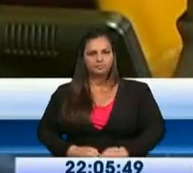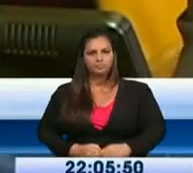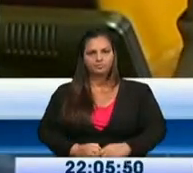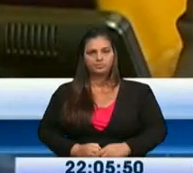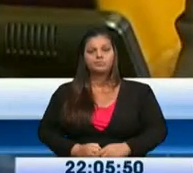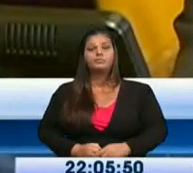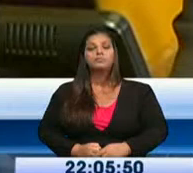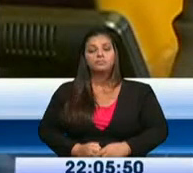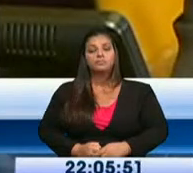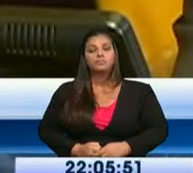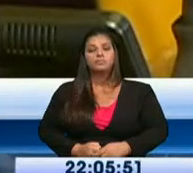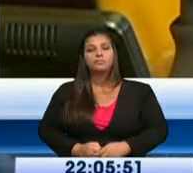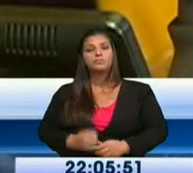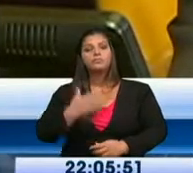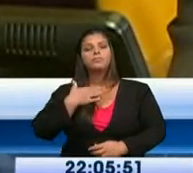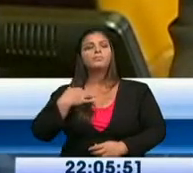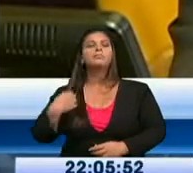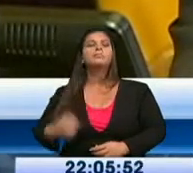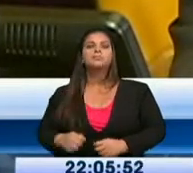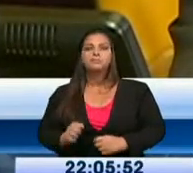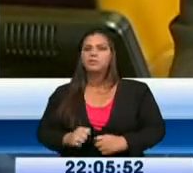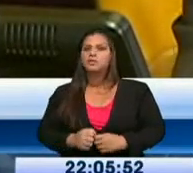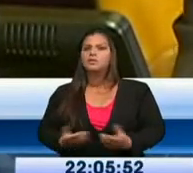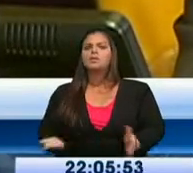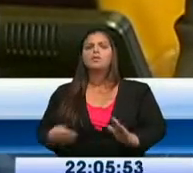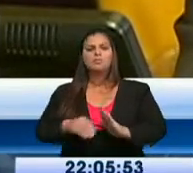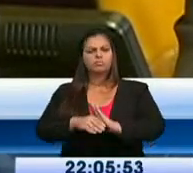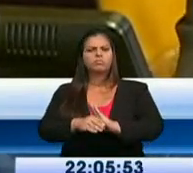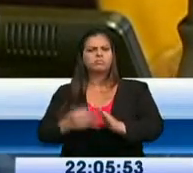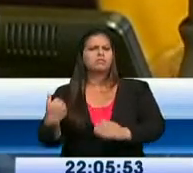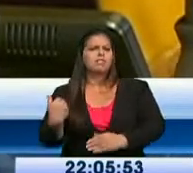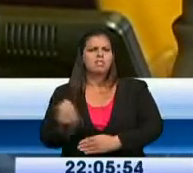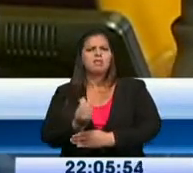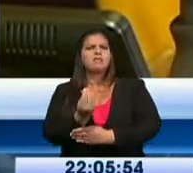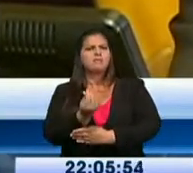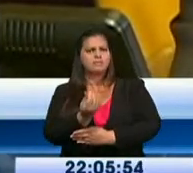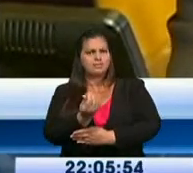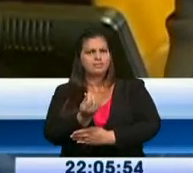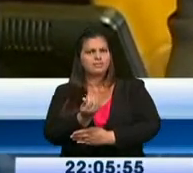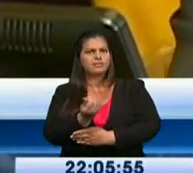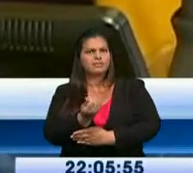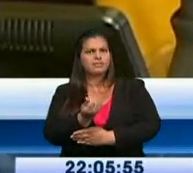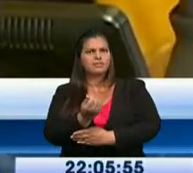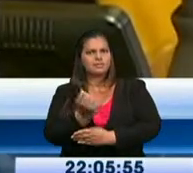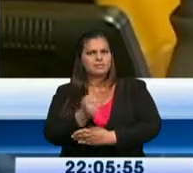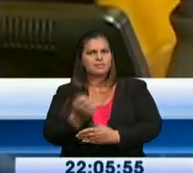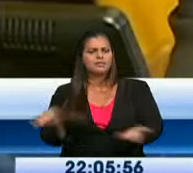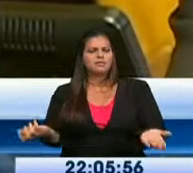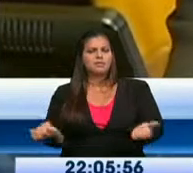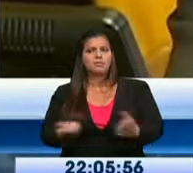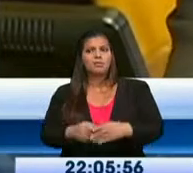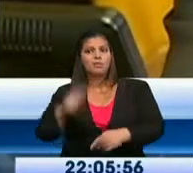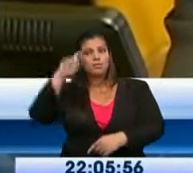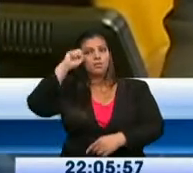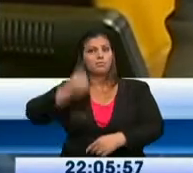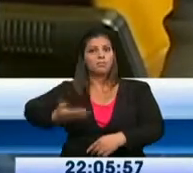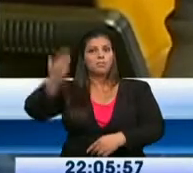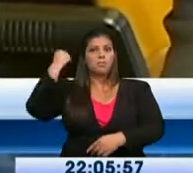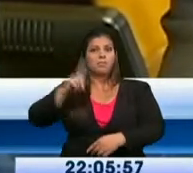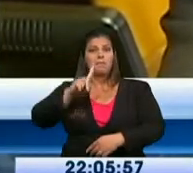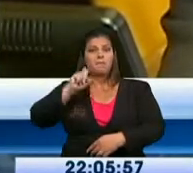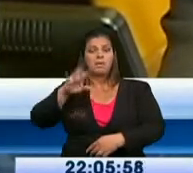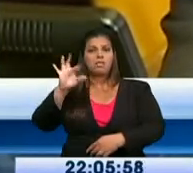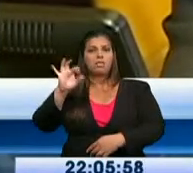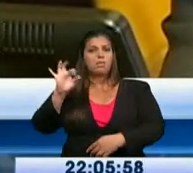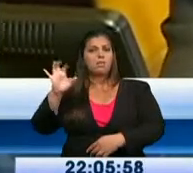sector monetario, si la gente va al banco y no tiene reservas, no hay plata, ya le ocurre una crisis como el 99. Hemos sido